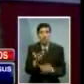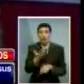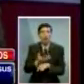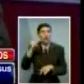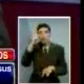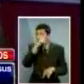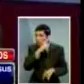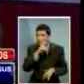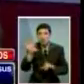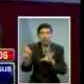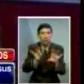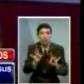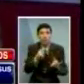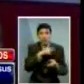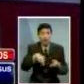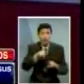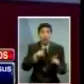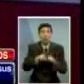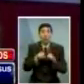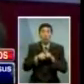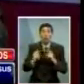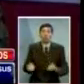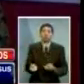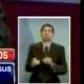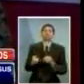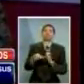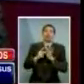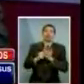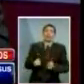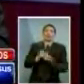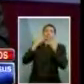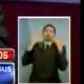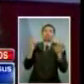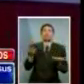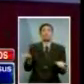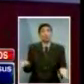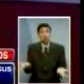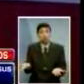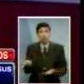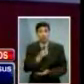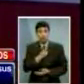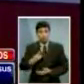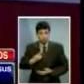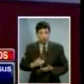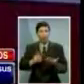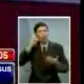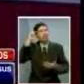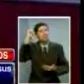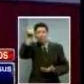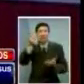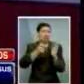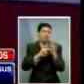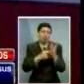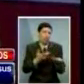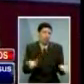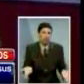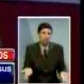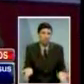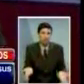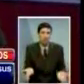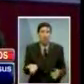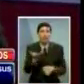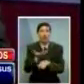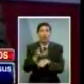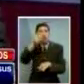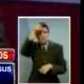tema en la cara. Y evidentemente, sobre todo, estos parlamentarios están inventando una nube de humo, porque vuelvo a decir, o sea, porque una